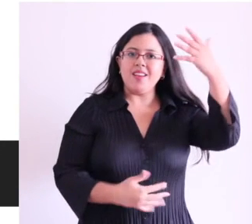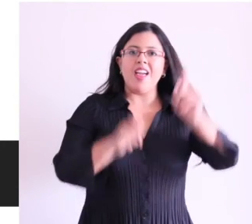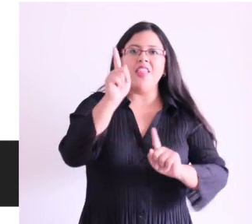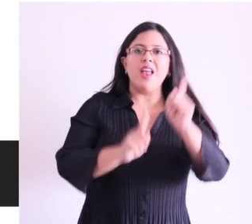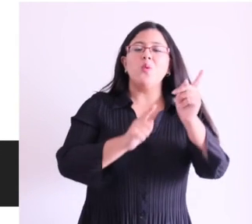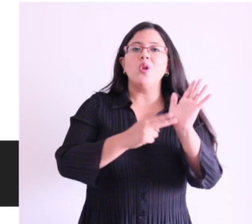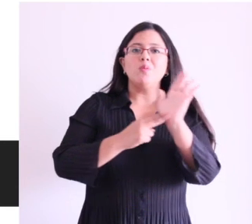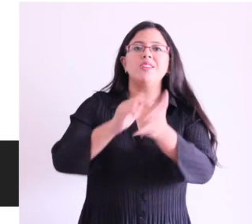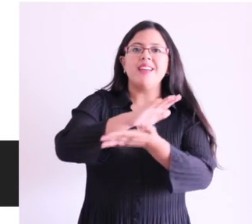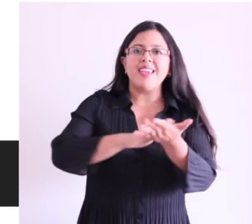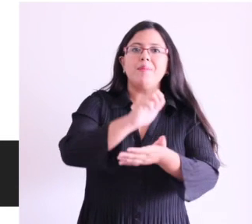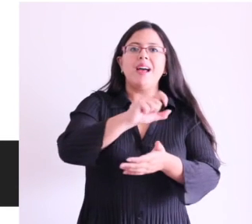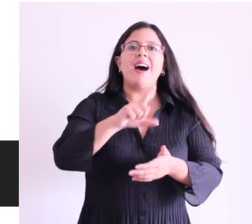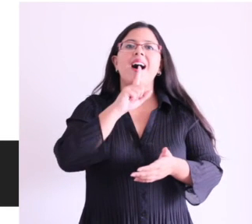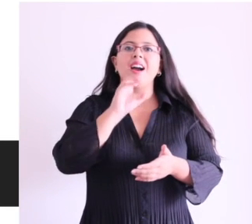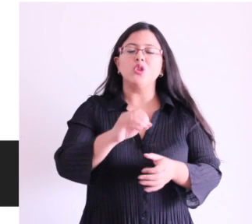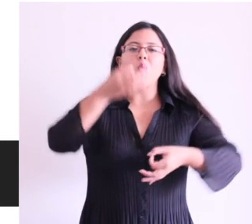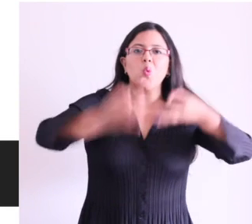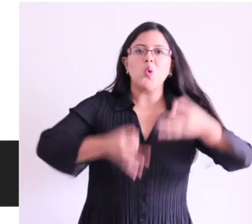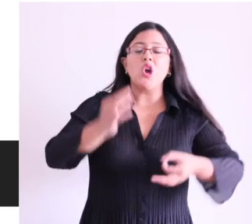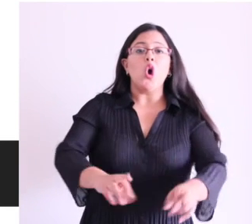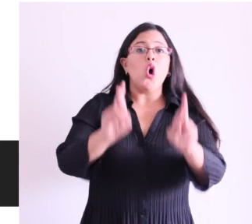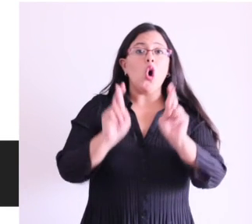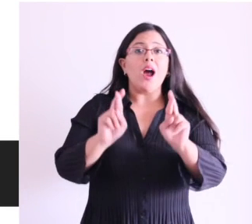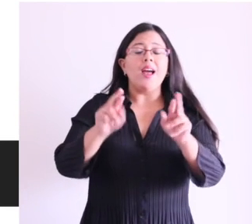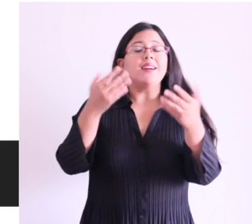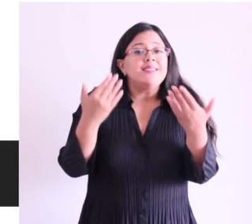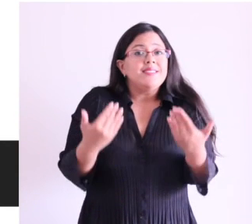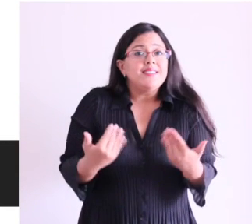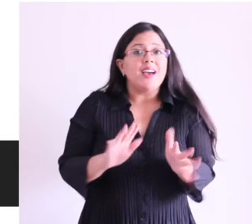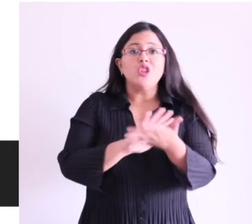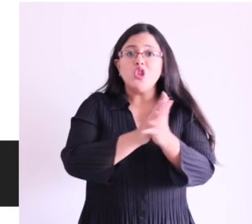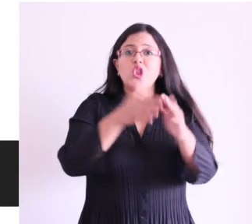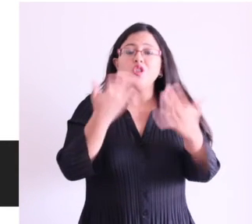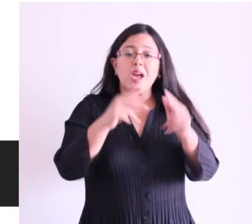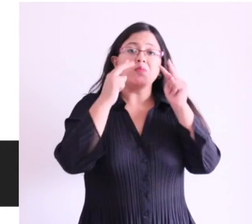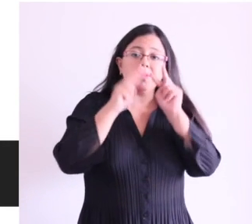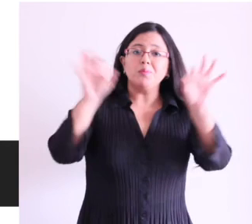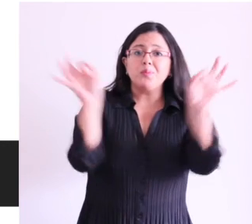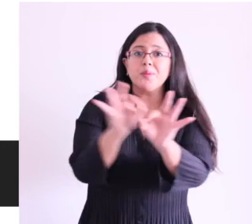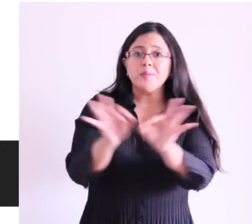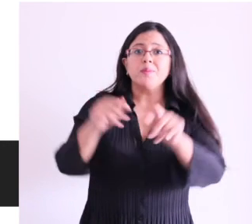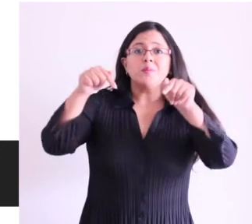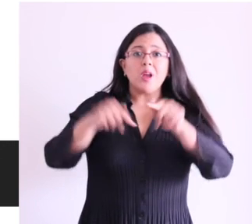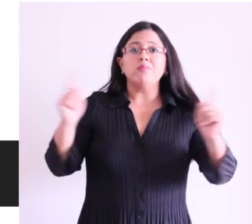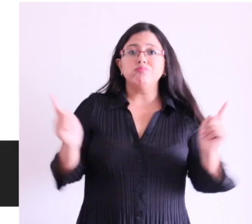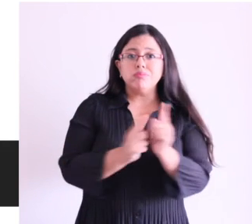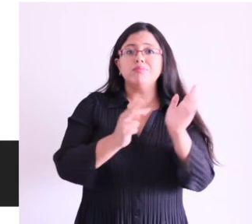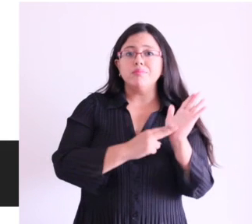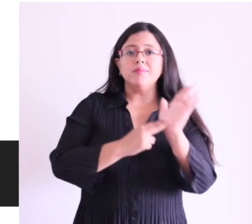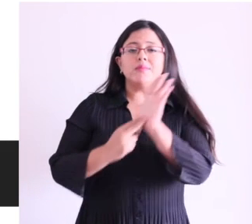jurídicos. Esperamos que a raíz de lo que acabamos de analizar en esta breve presentación puedan